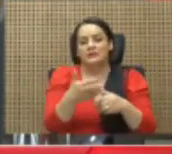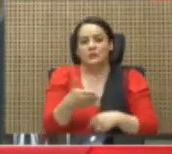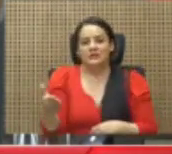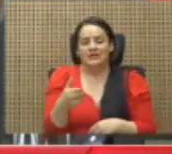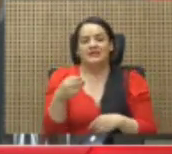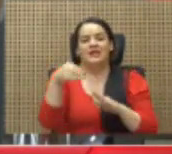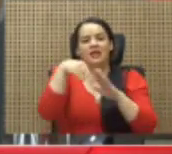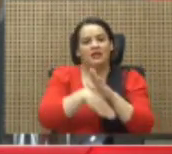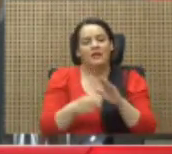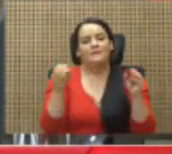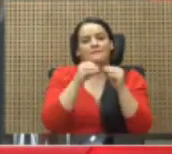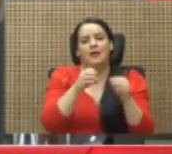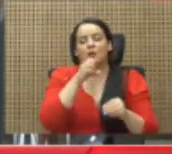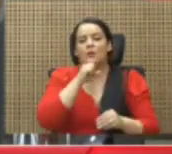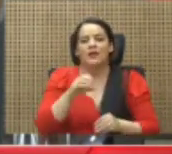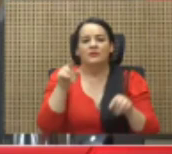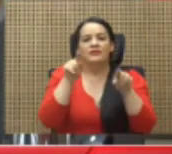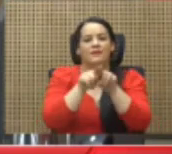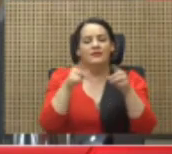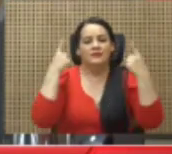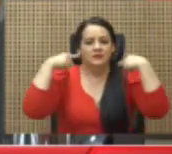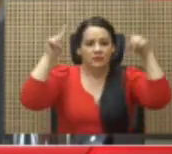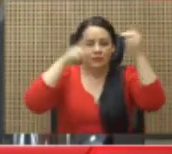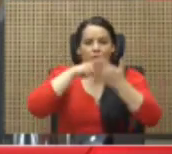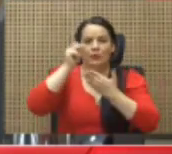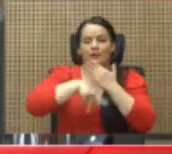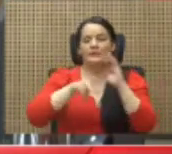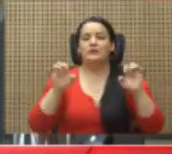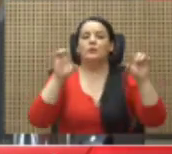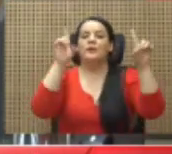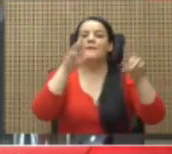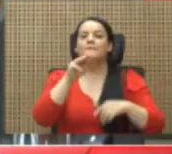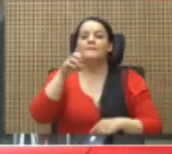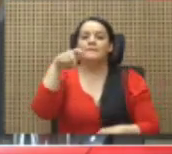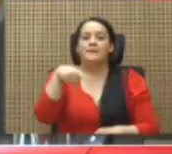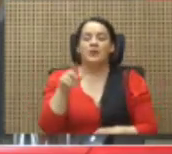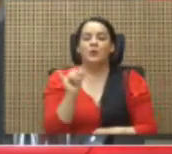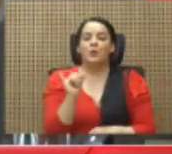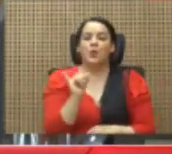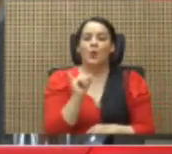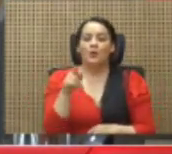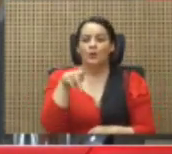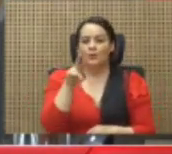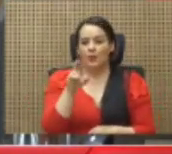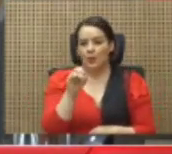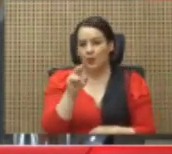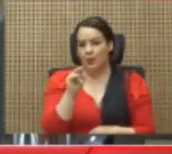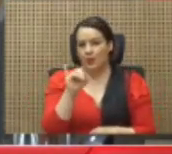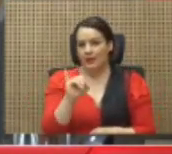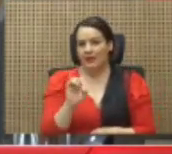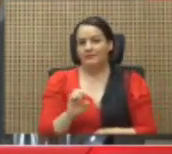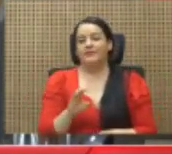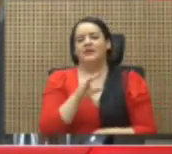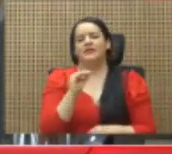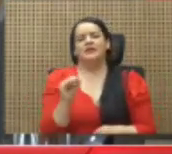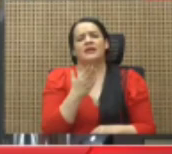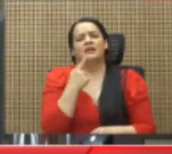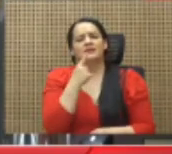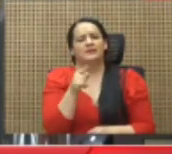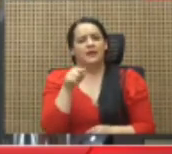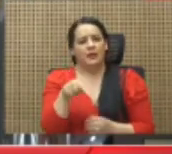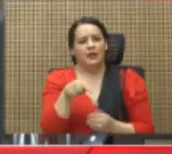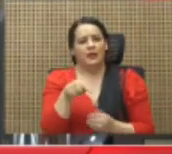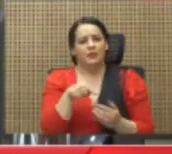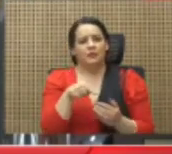más longevo y exitoso de los programas educativos del MEP, como es el PRONIE. ¿Y qué decir del cierre de los programas